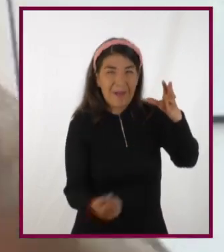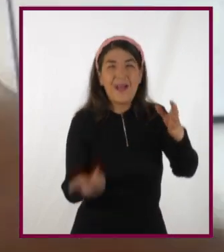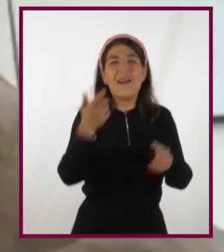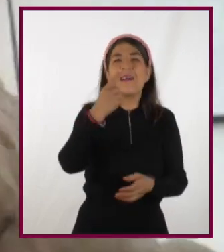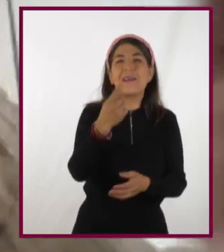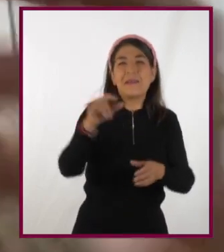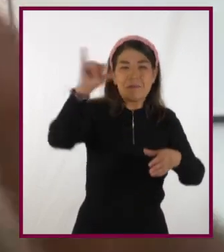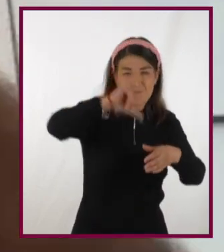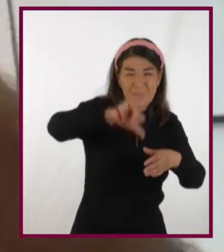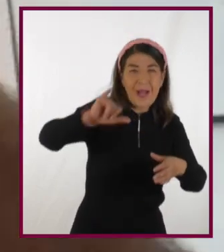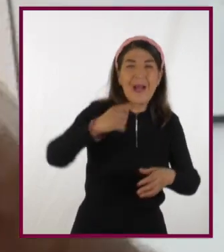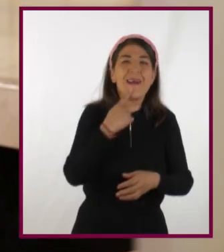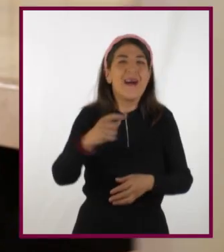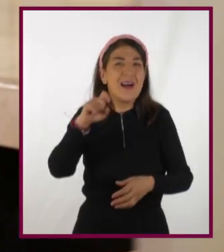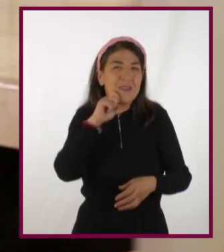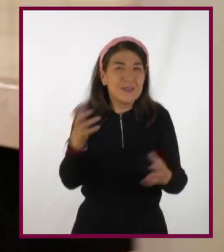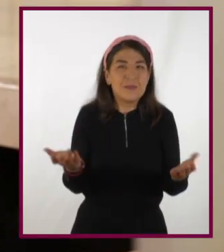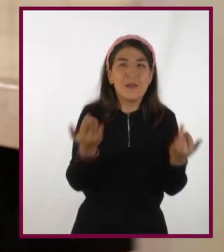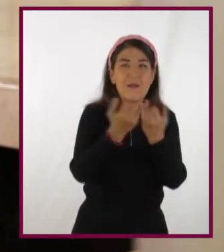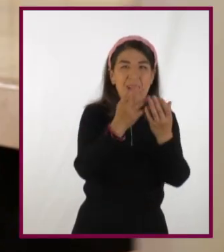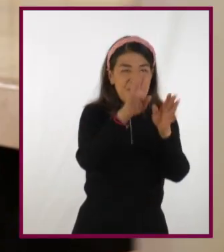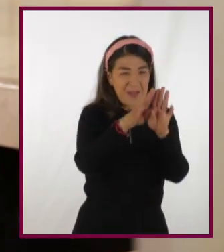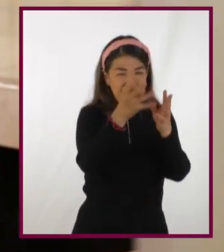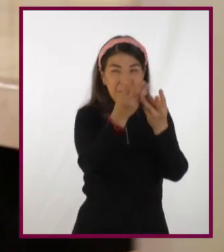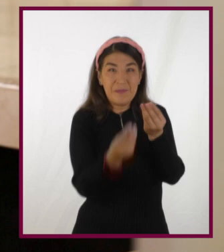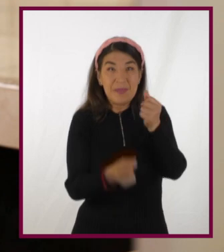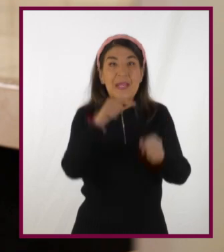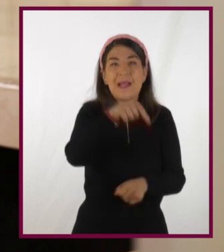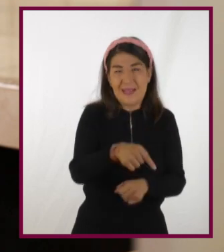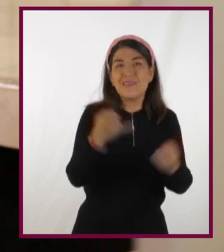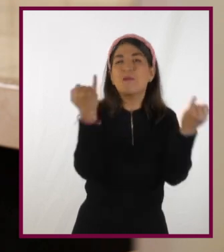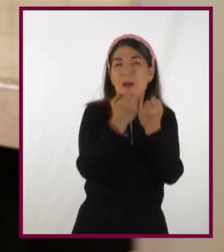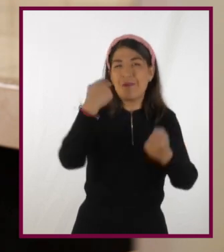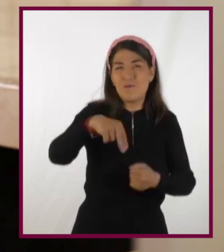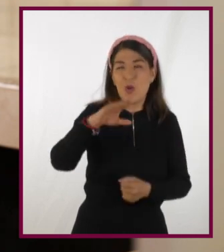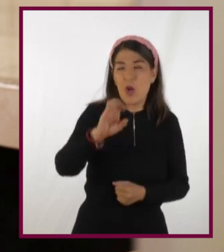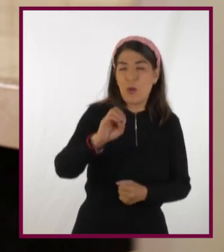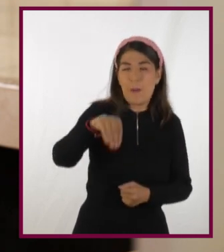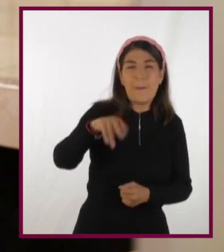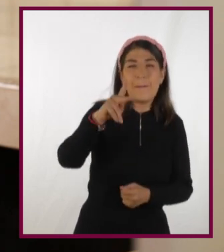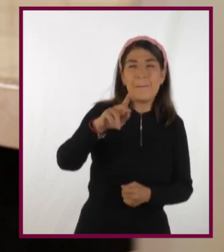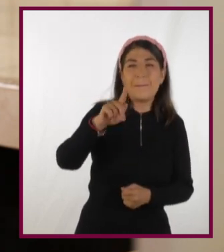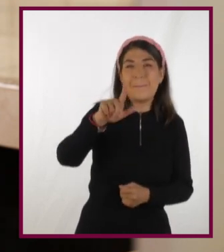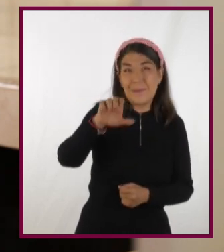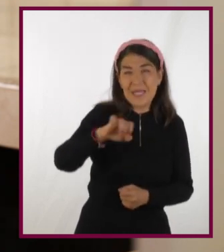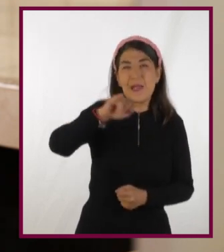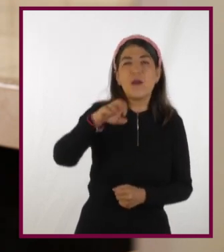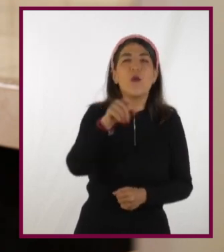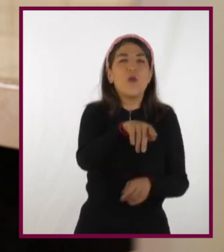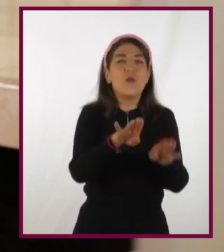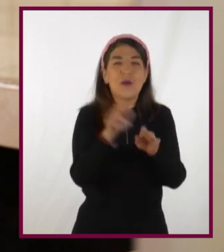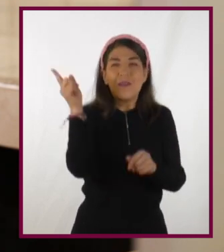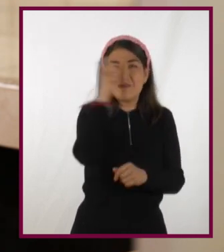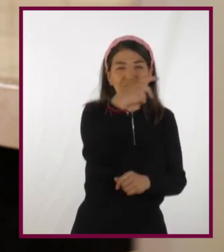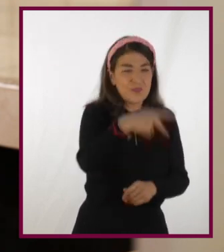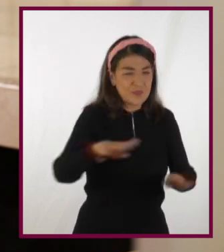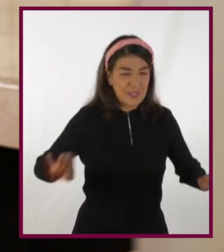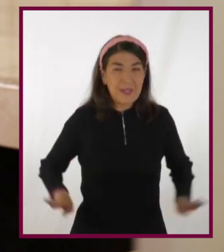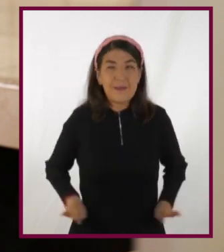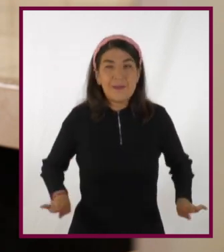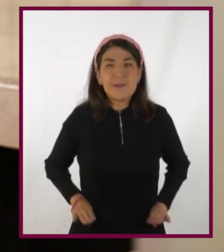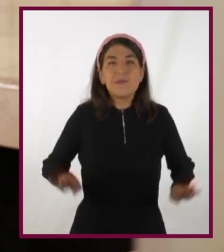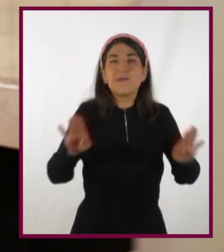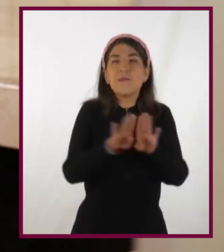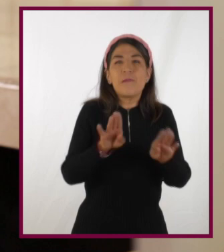muchísimas cosas que vemos cotidianamente. A estos comportamientos también los llamamos complejos y normalmente estas sustancias que